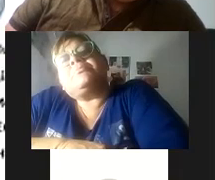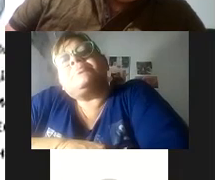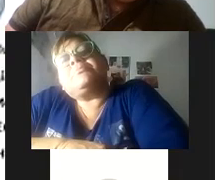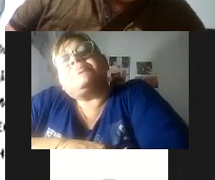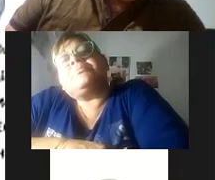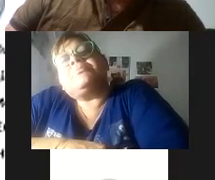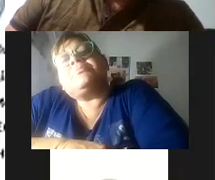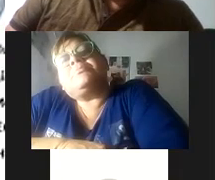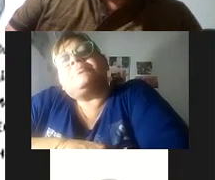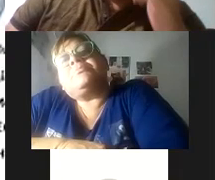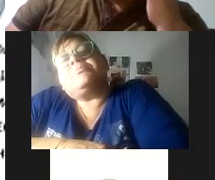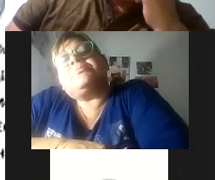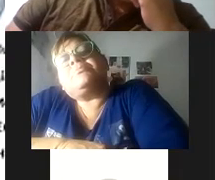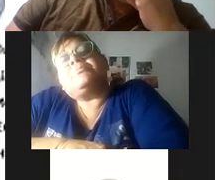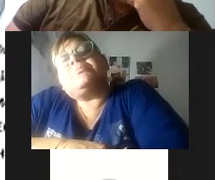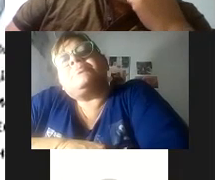dentro.